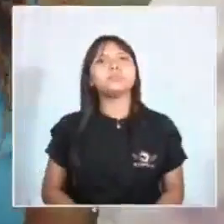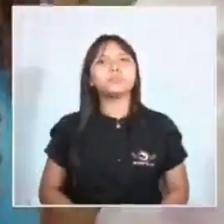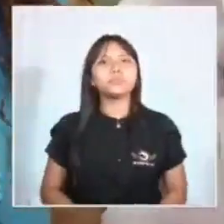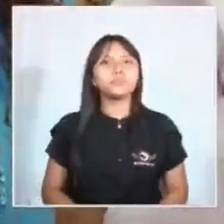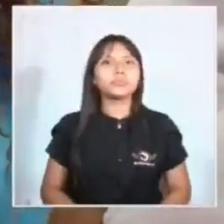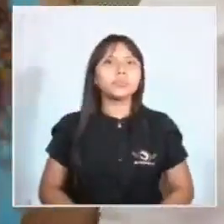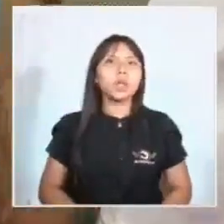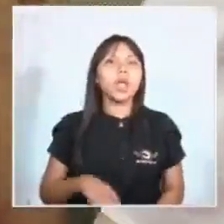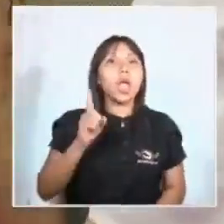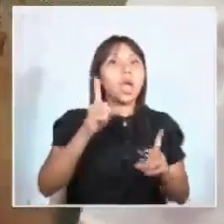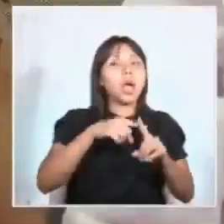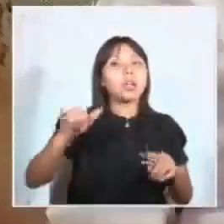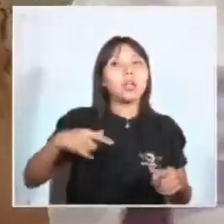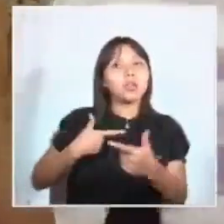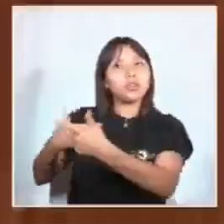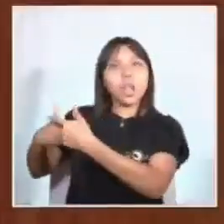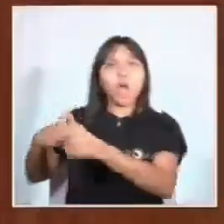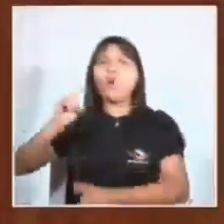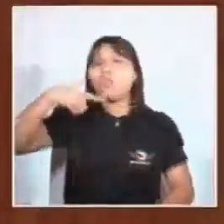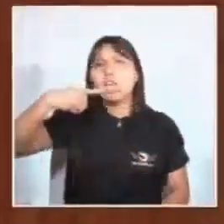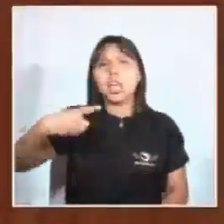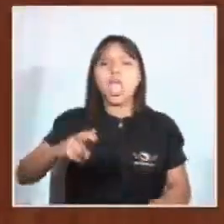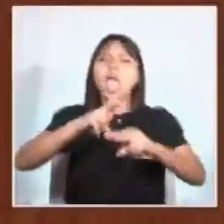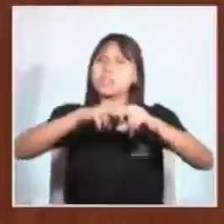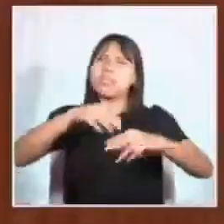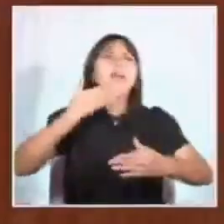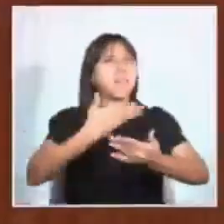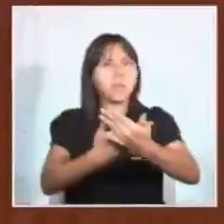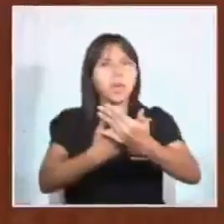Vamos a la del otro lado, dile: vamos, siéntate bien,